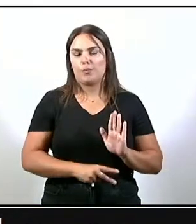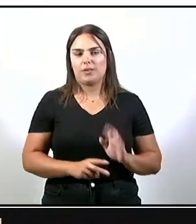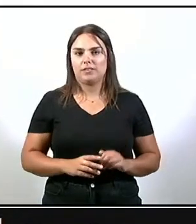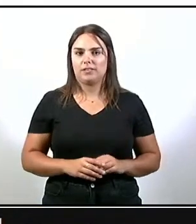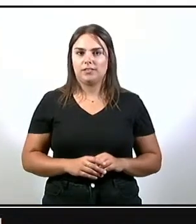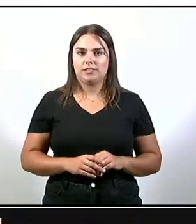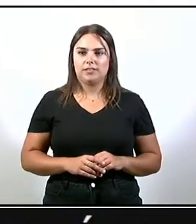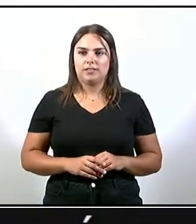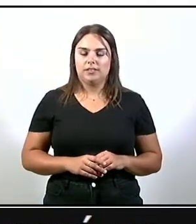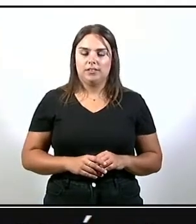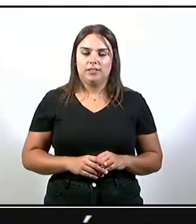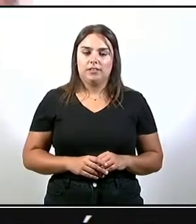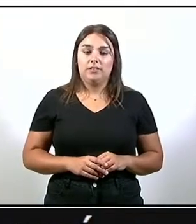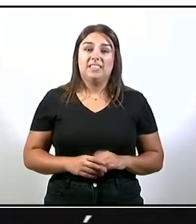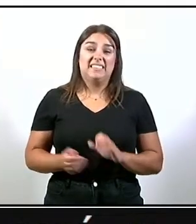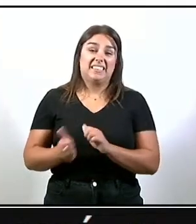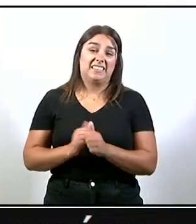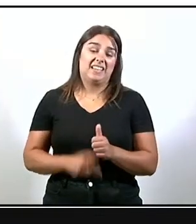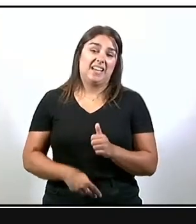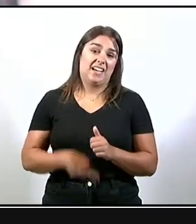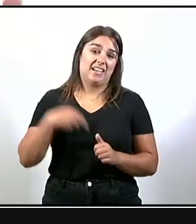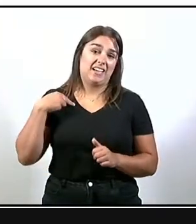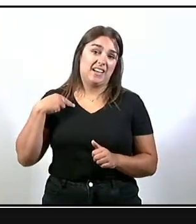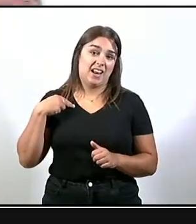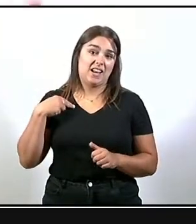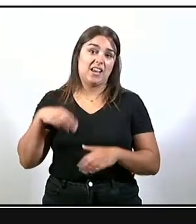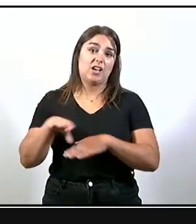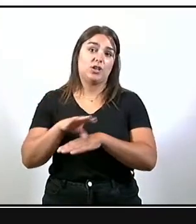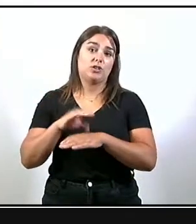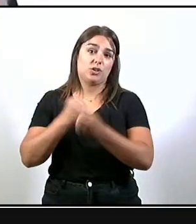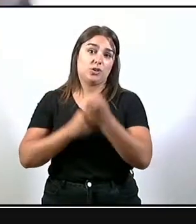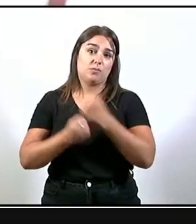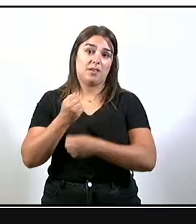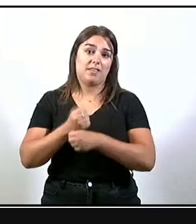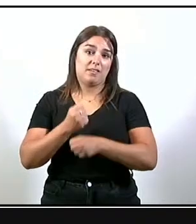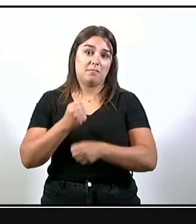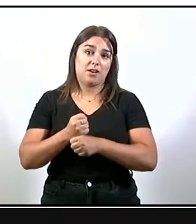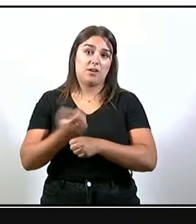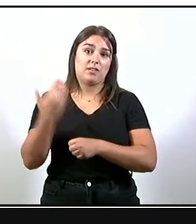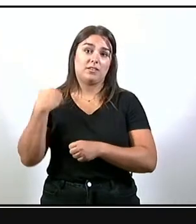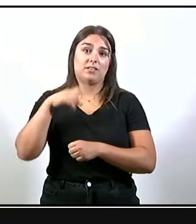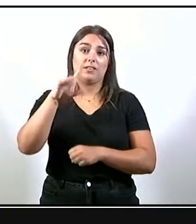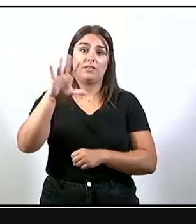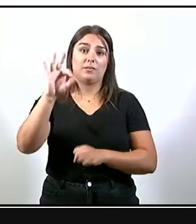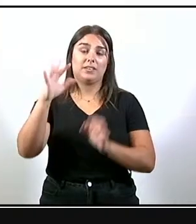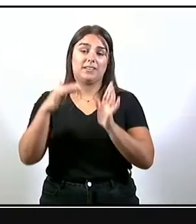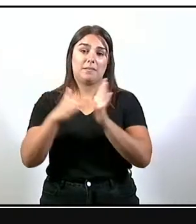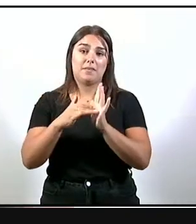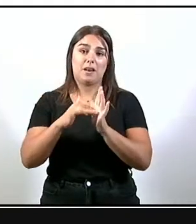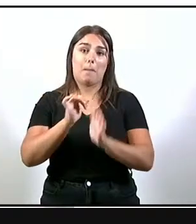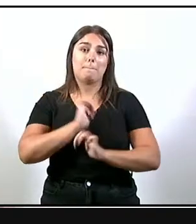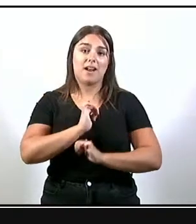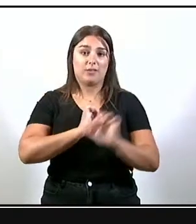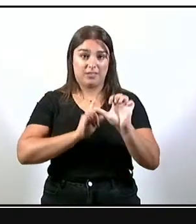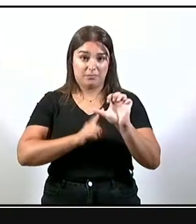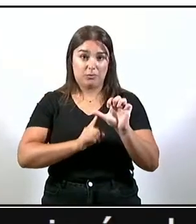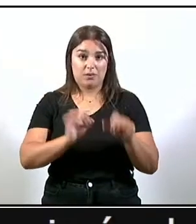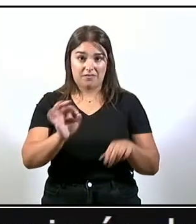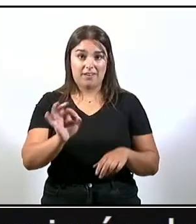Eso lo dice la secretaria general de la Consejería de Economía y Empleo, que dejó 150.000 parados en Extremadura.